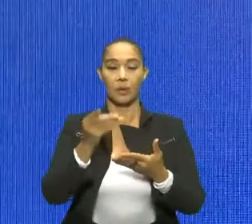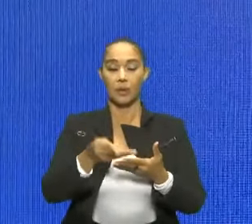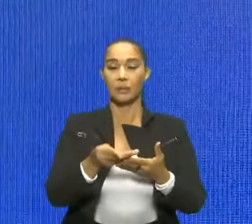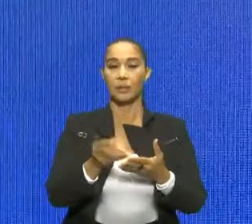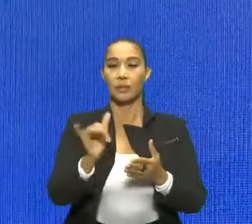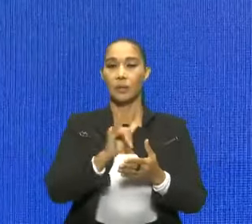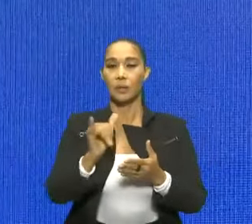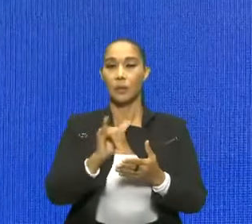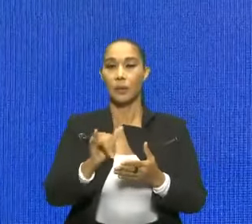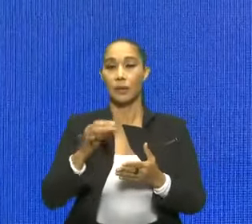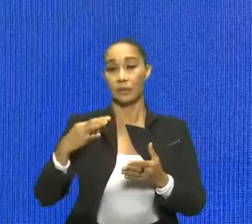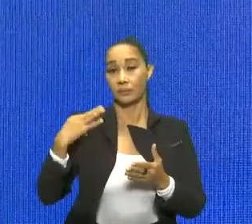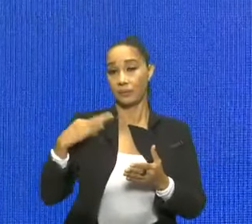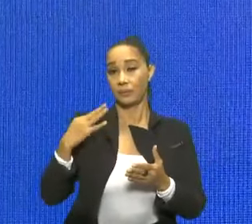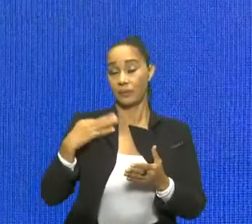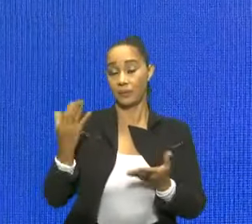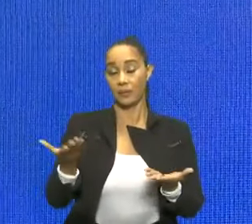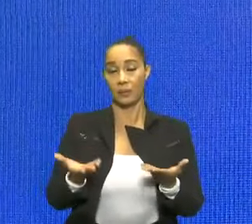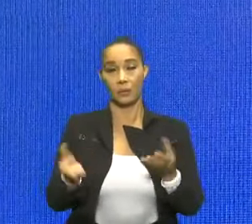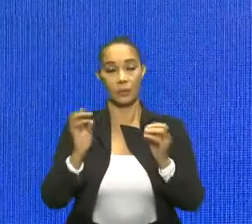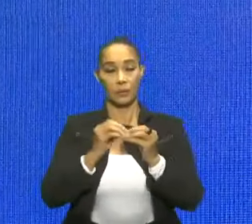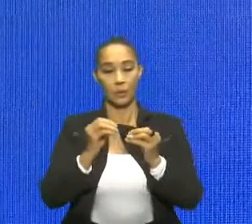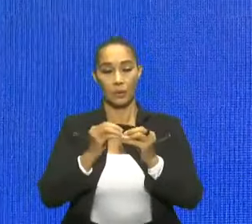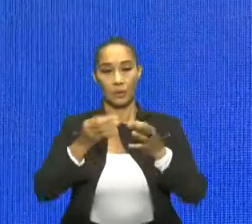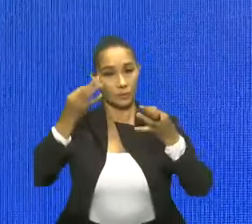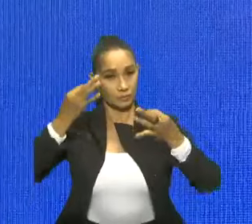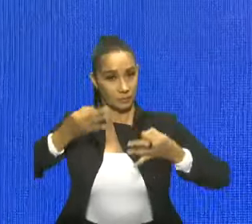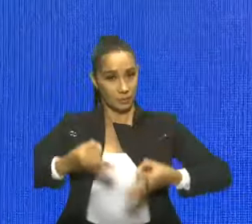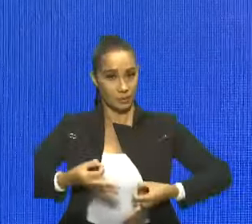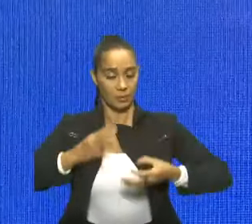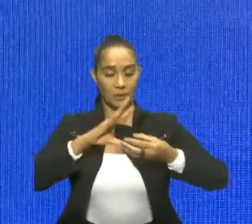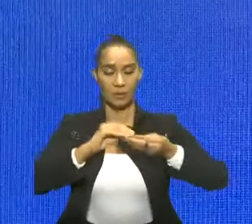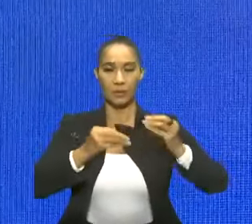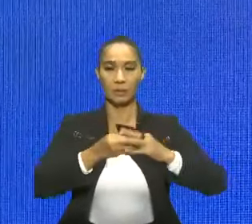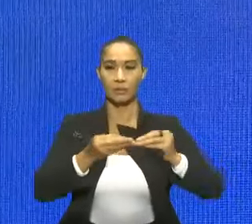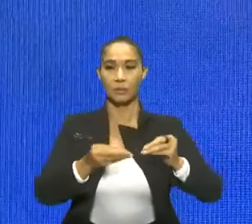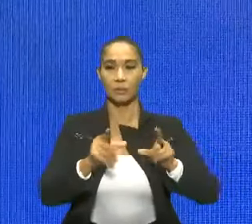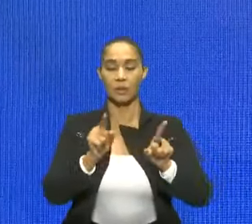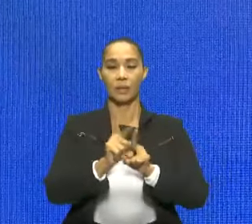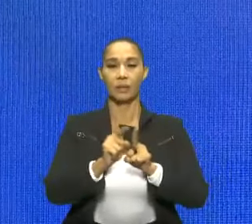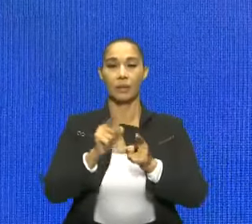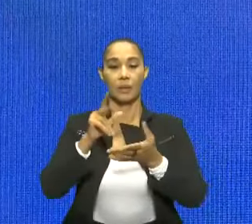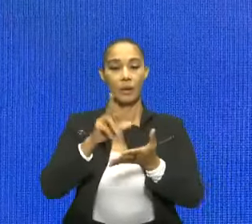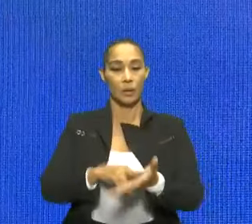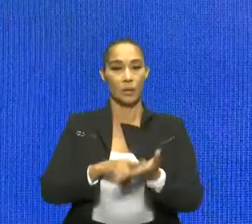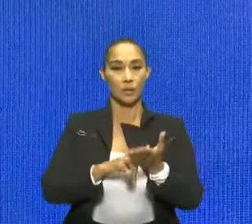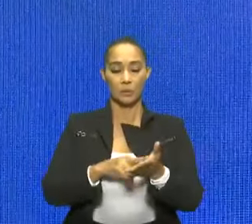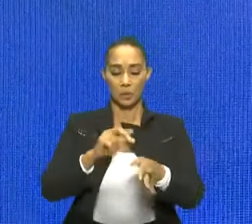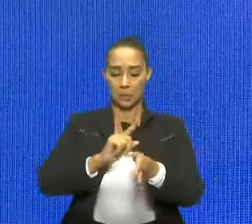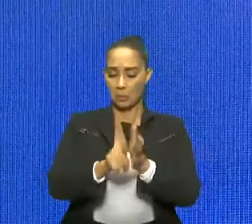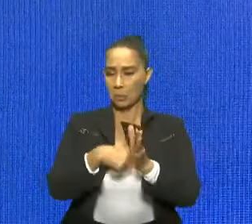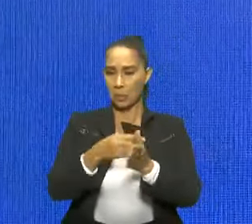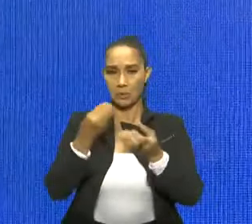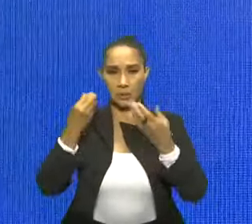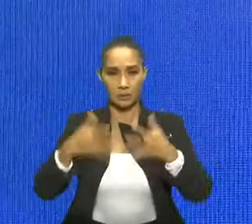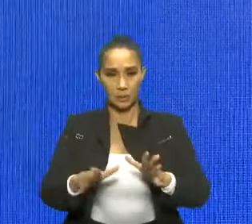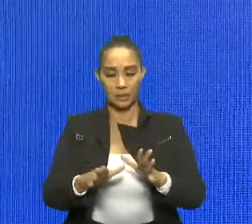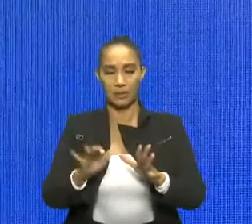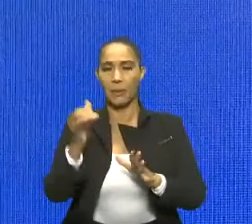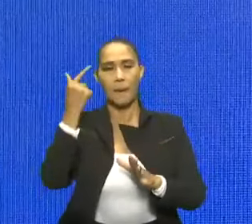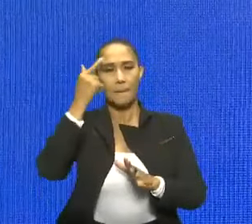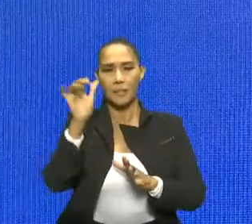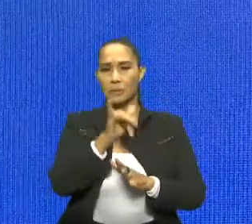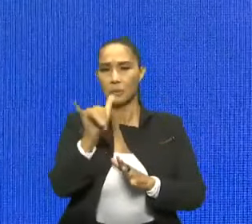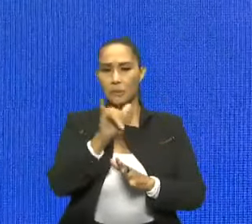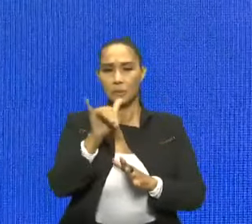como fue el de febrero, quizás de los más eficientes en la historia, teníamos los resultados a pocas horas, yo pienso que eso va a ser